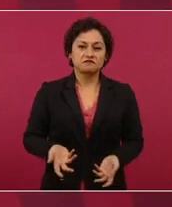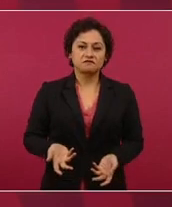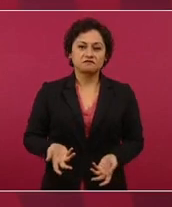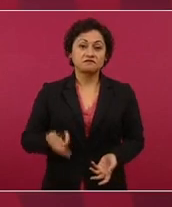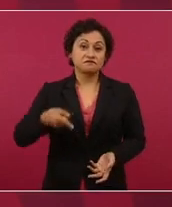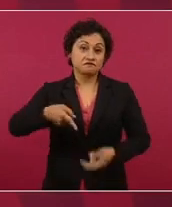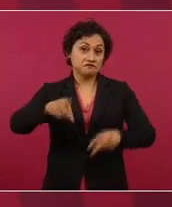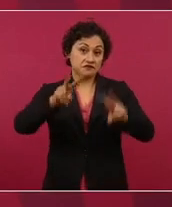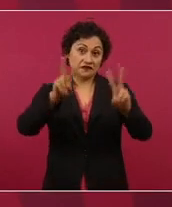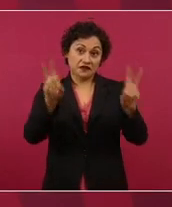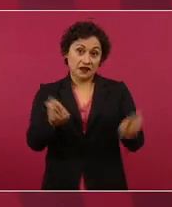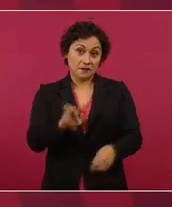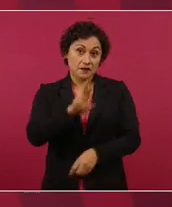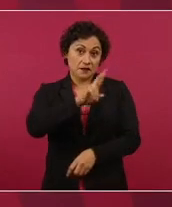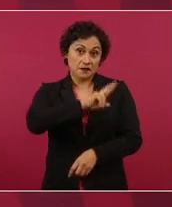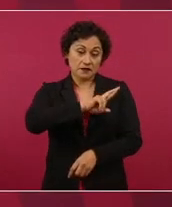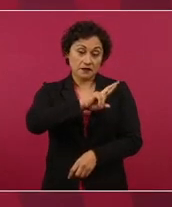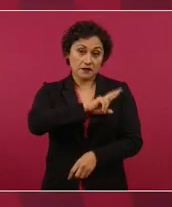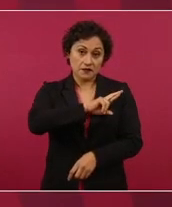esto es un asunto particular,